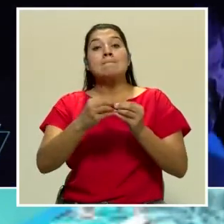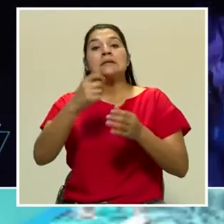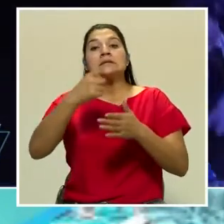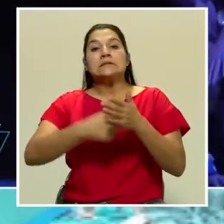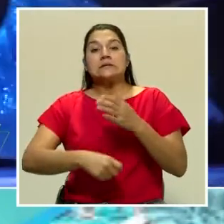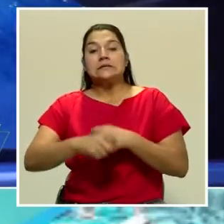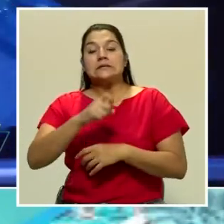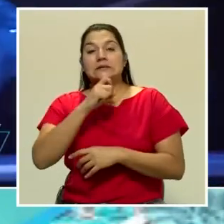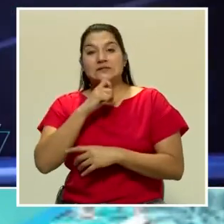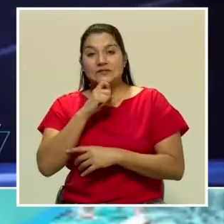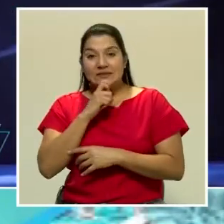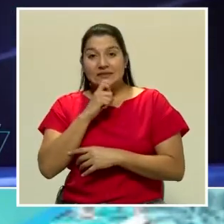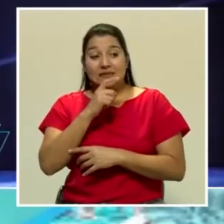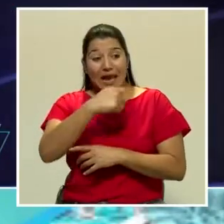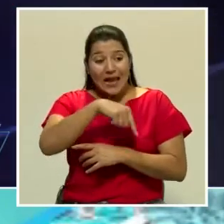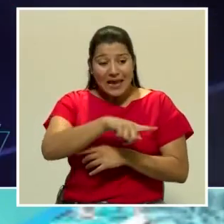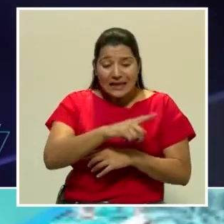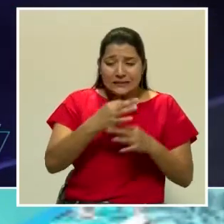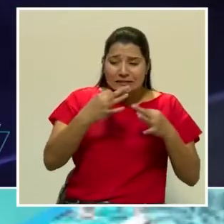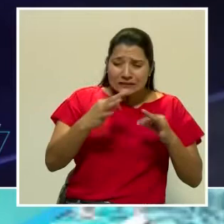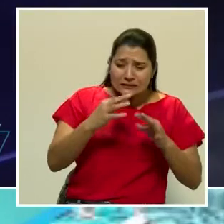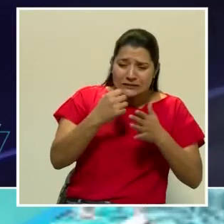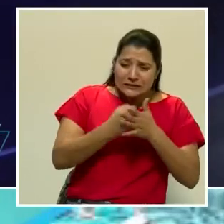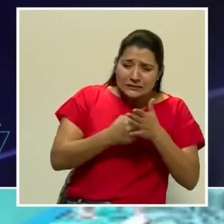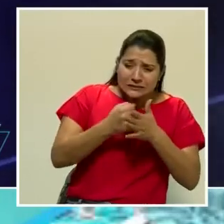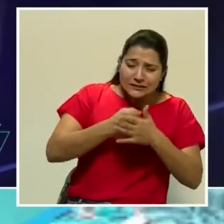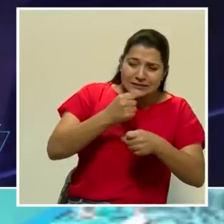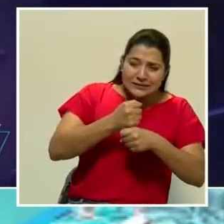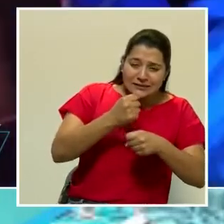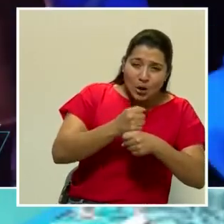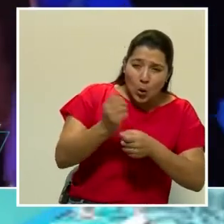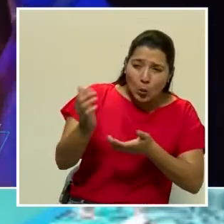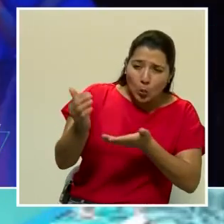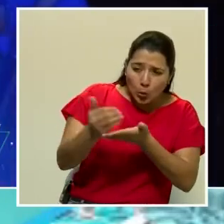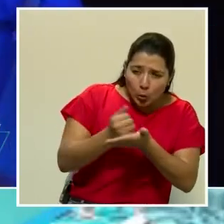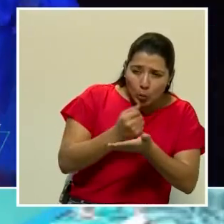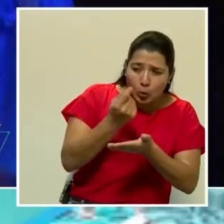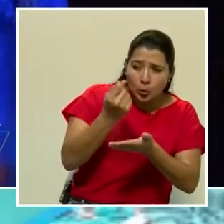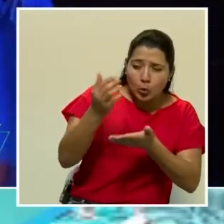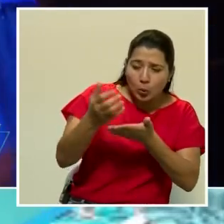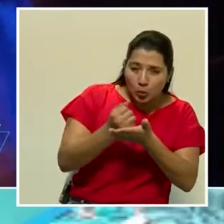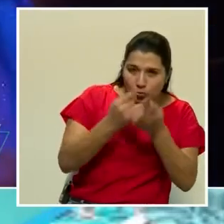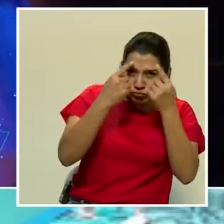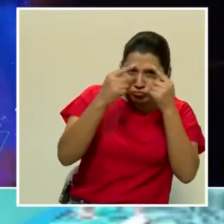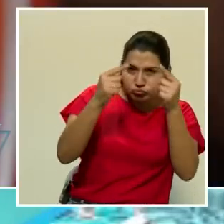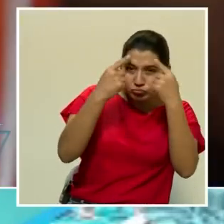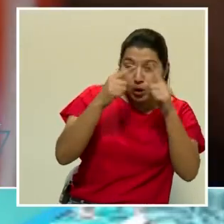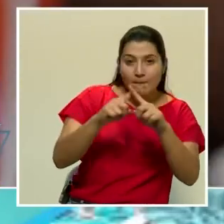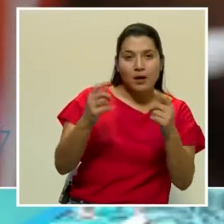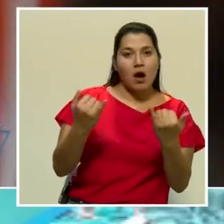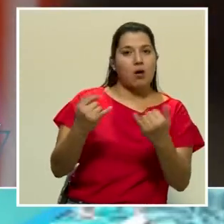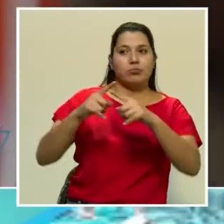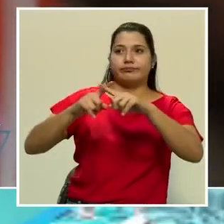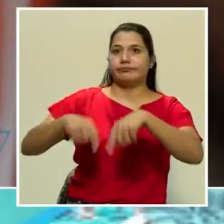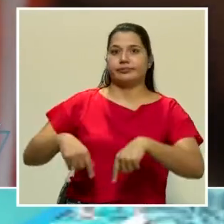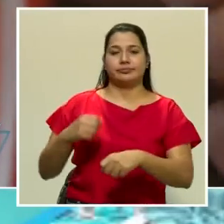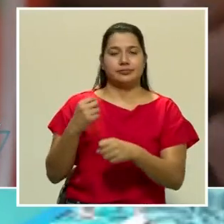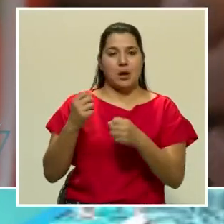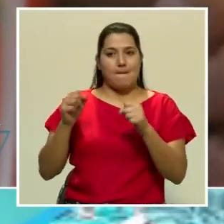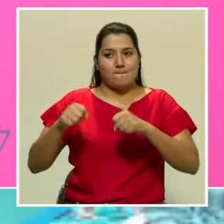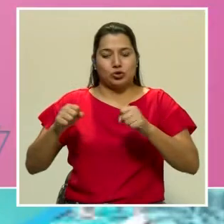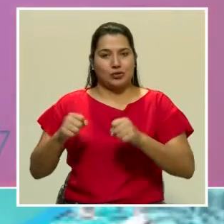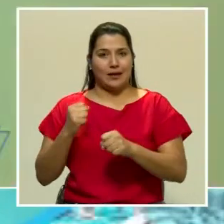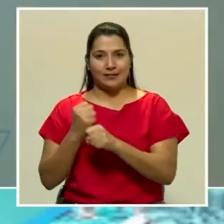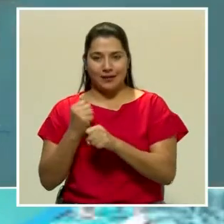consiguiendo su ingreso normalmente de un momento para el otro se han quedado sin la posibilidad de trabajar.